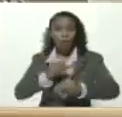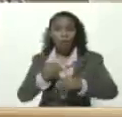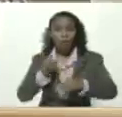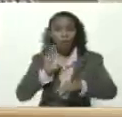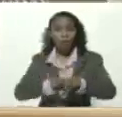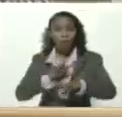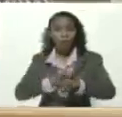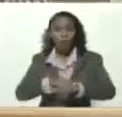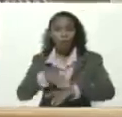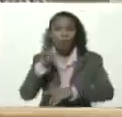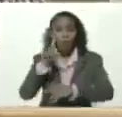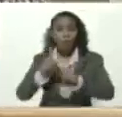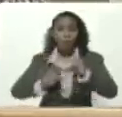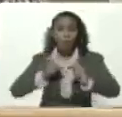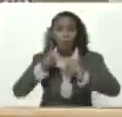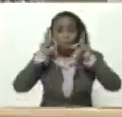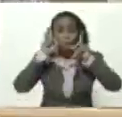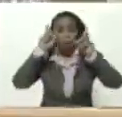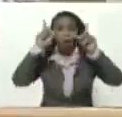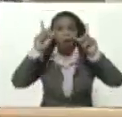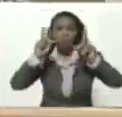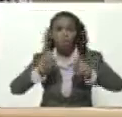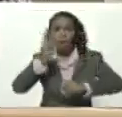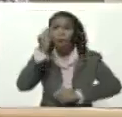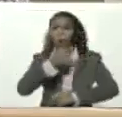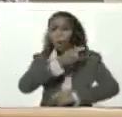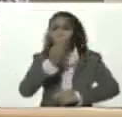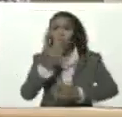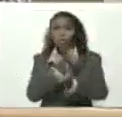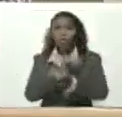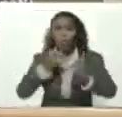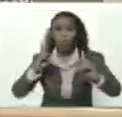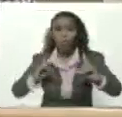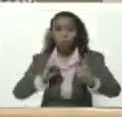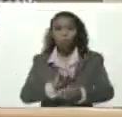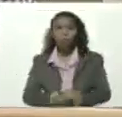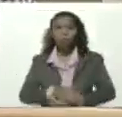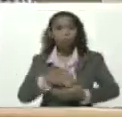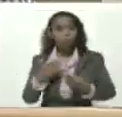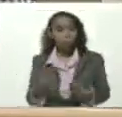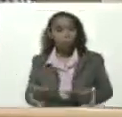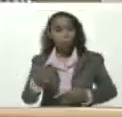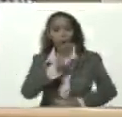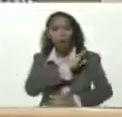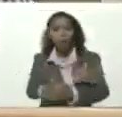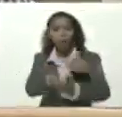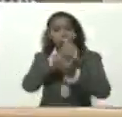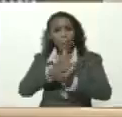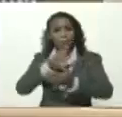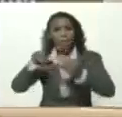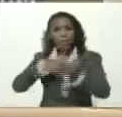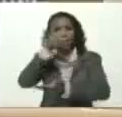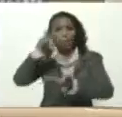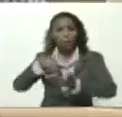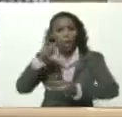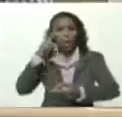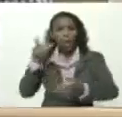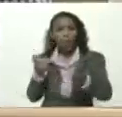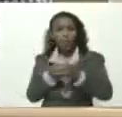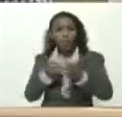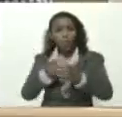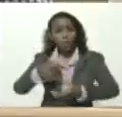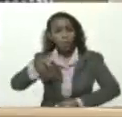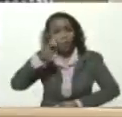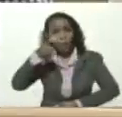por un profesionalismo y un compromiso democrático de la Fuerza Armada Nacional y de los cuerpos de